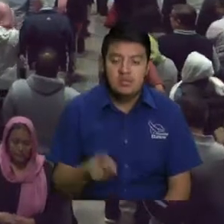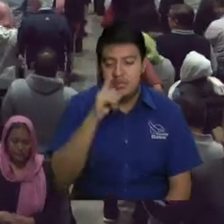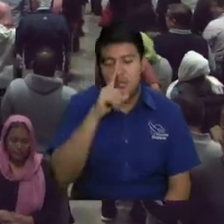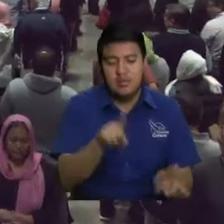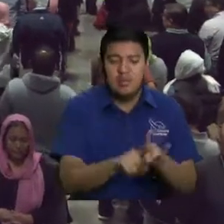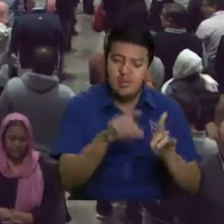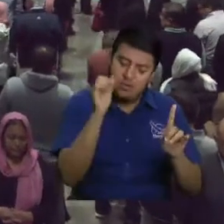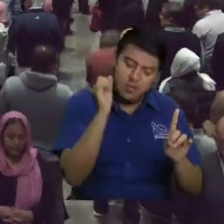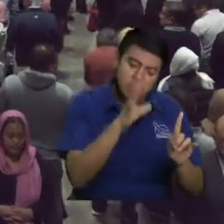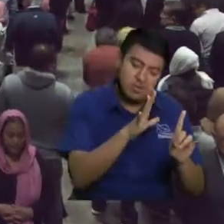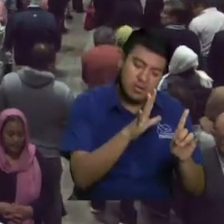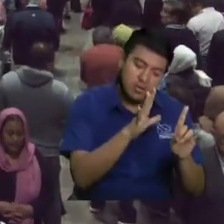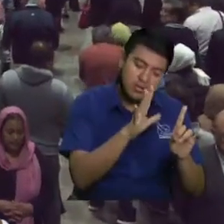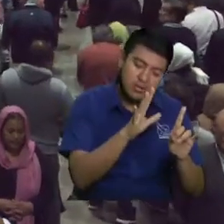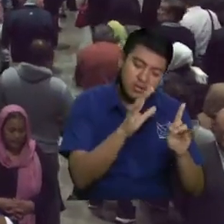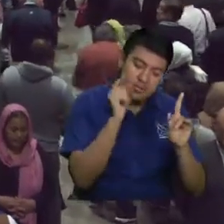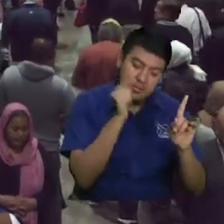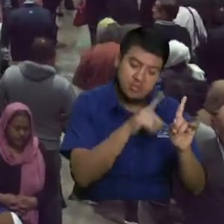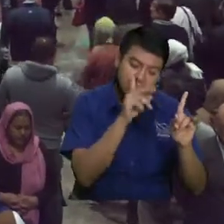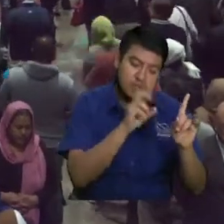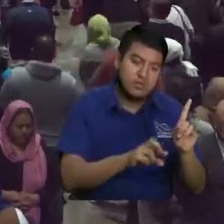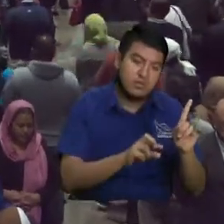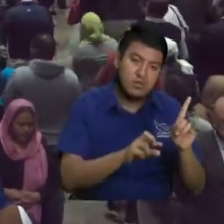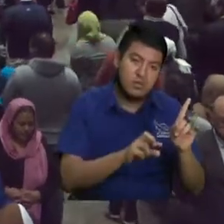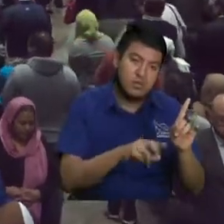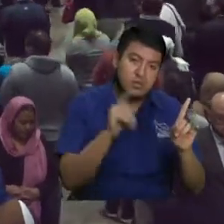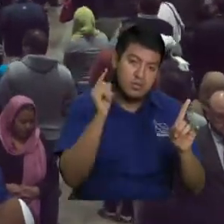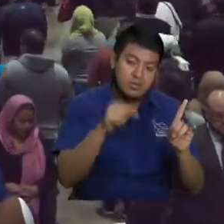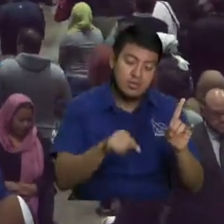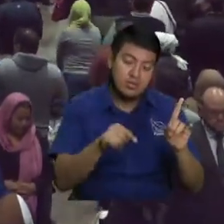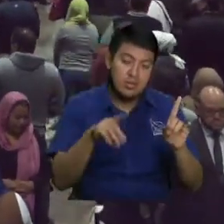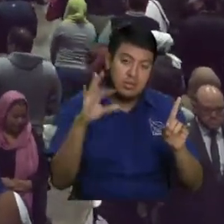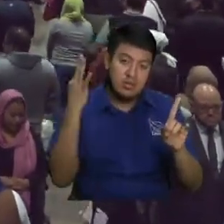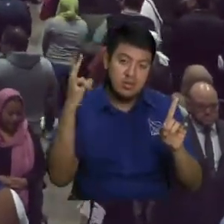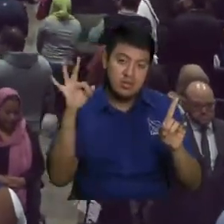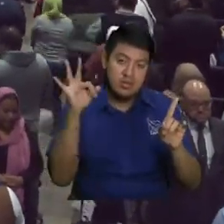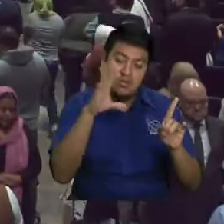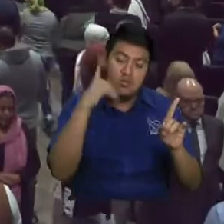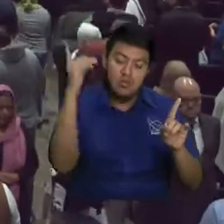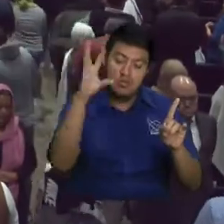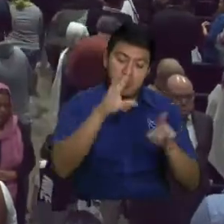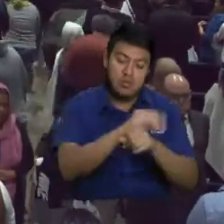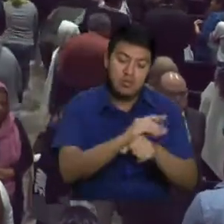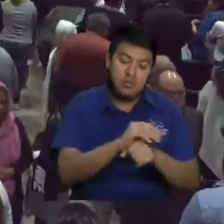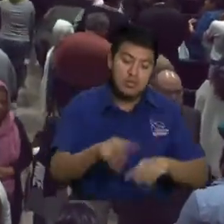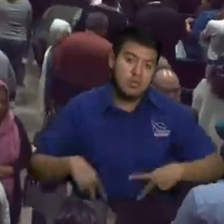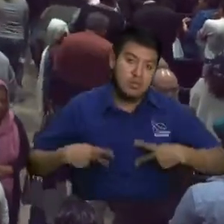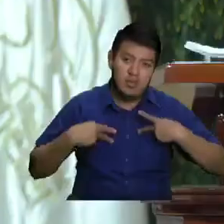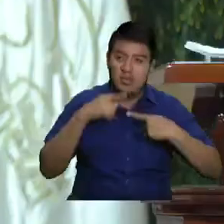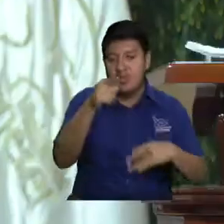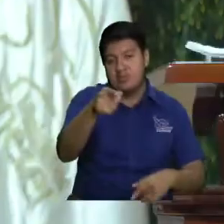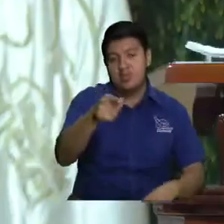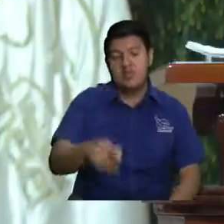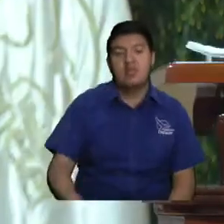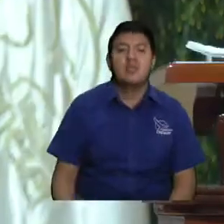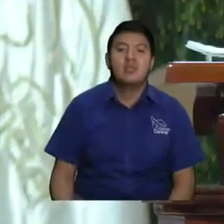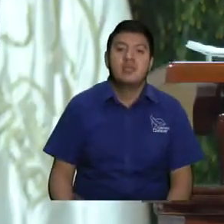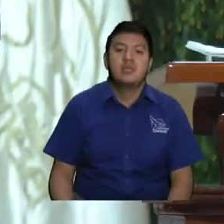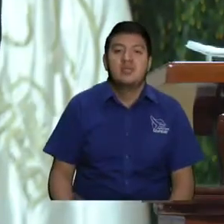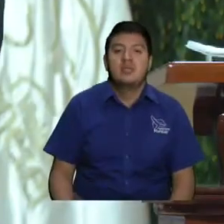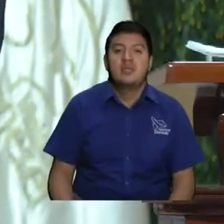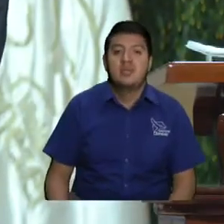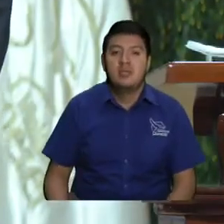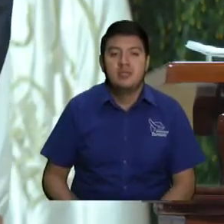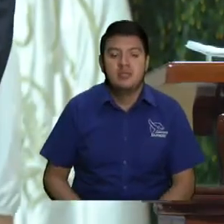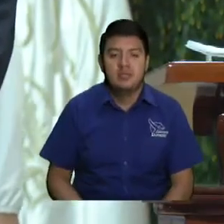ore, bendígale, porque es parte del testimonio que Dios le permitió a usted. Es parte